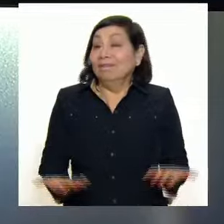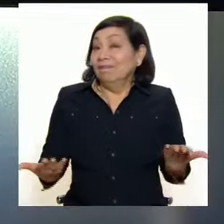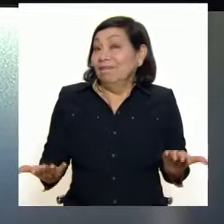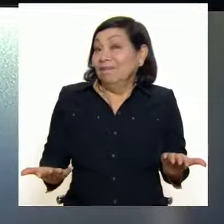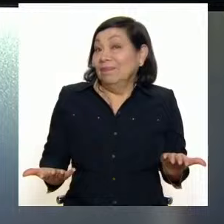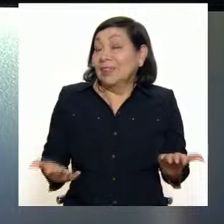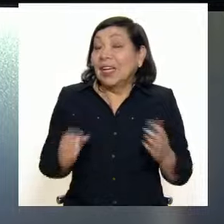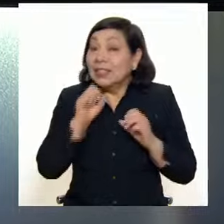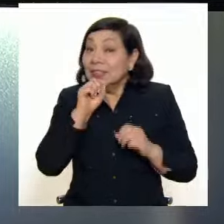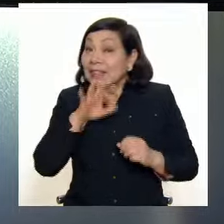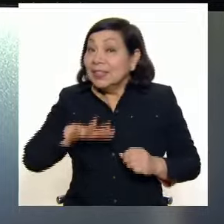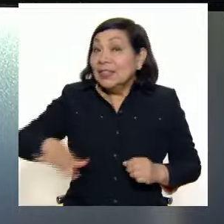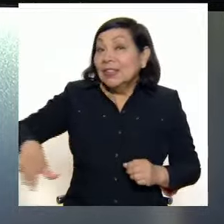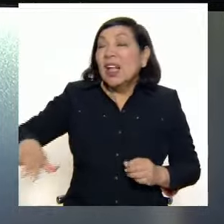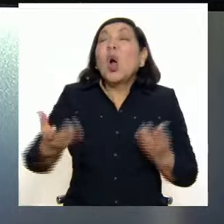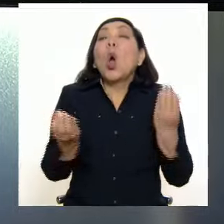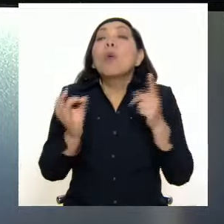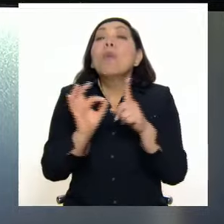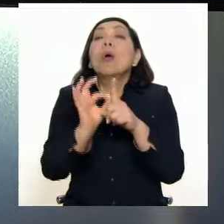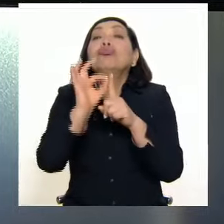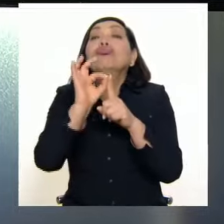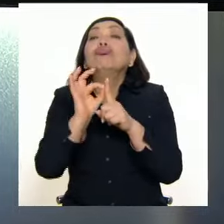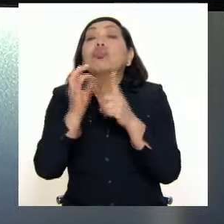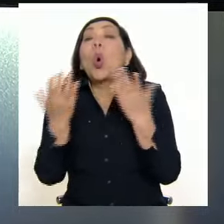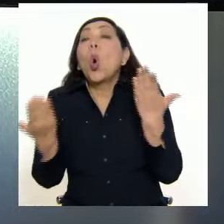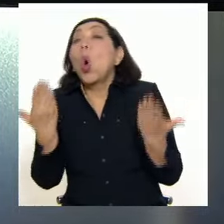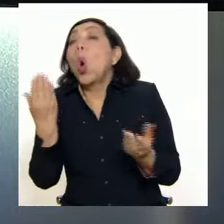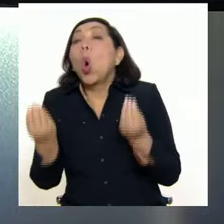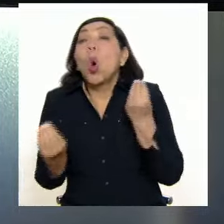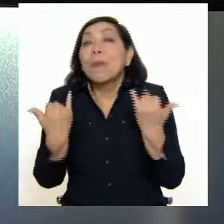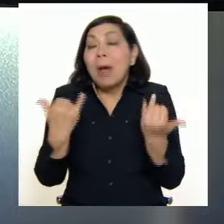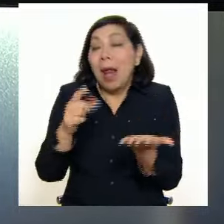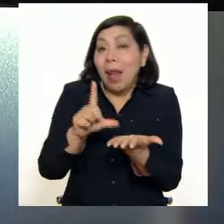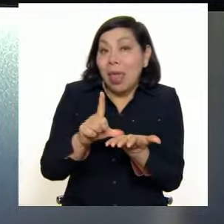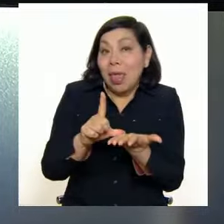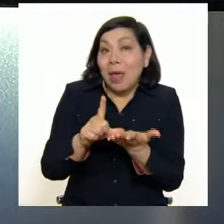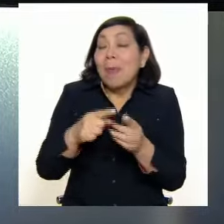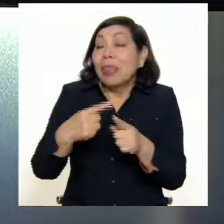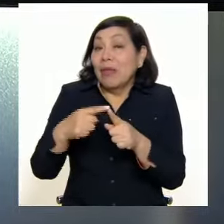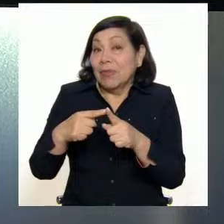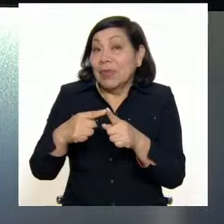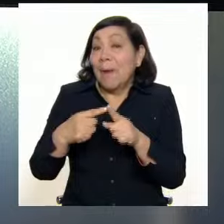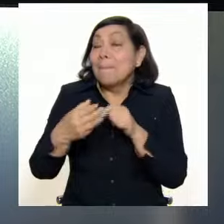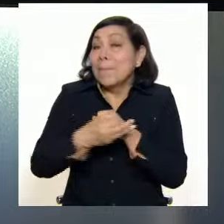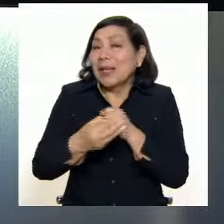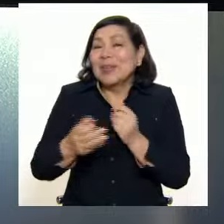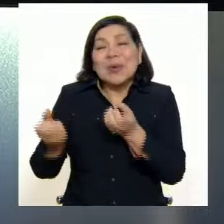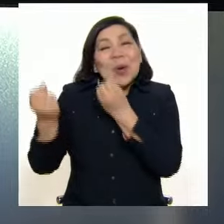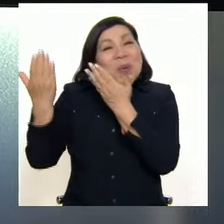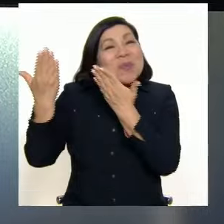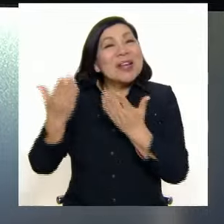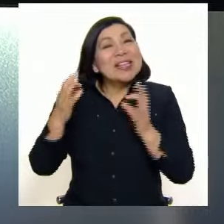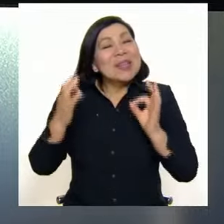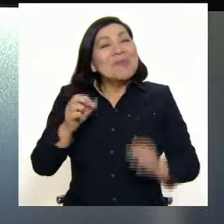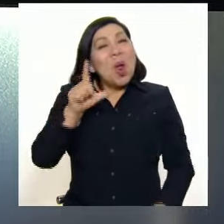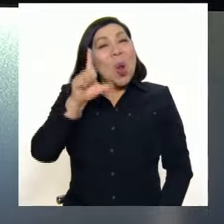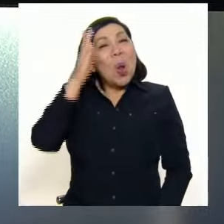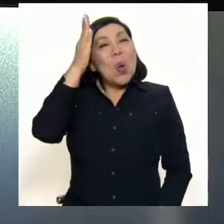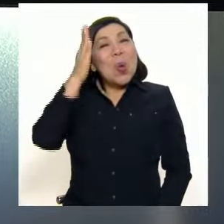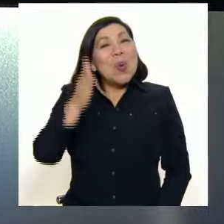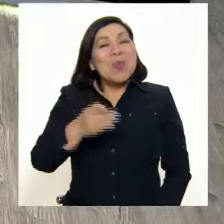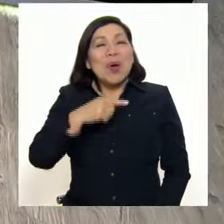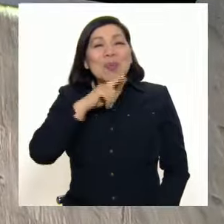Momento de la información climatológica, cuáles van a ser las condiciones para Lima y también a nivel nacional. Así que le damos la bienvenida como cada lunes a